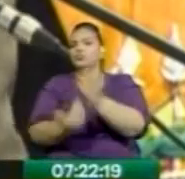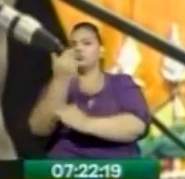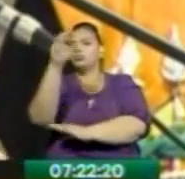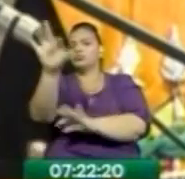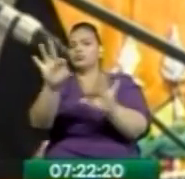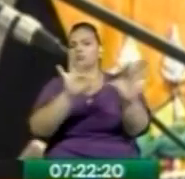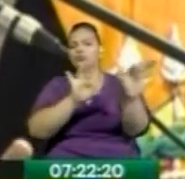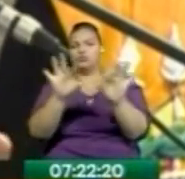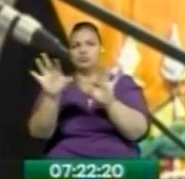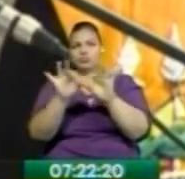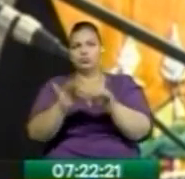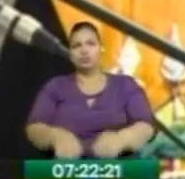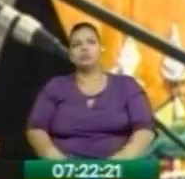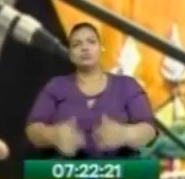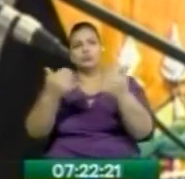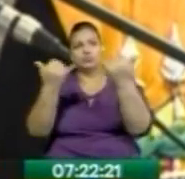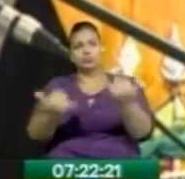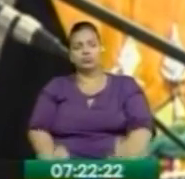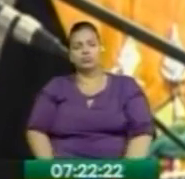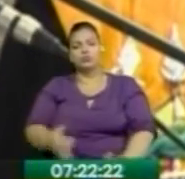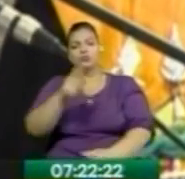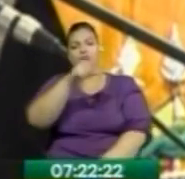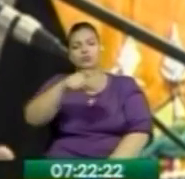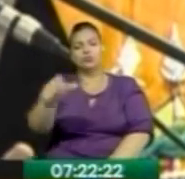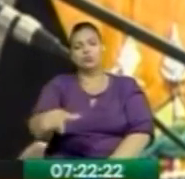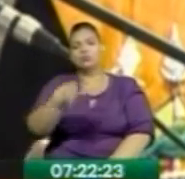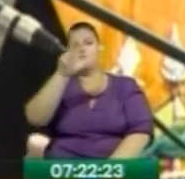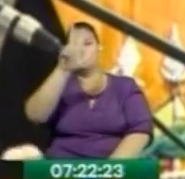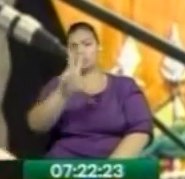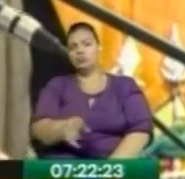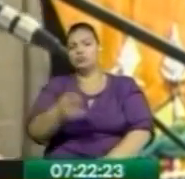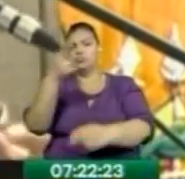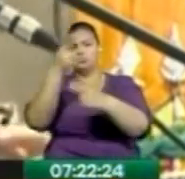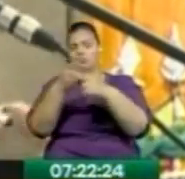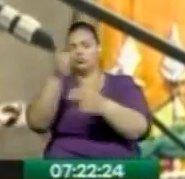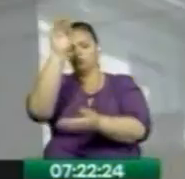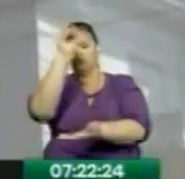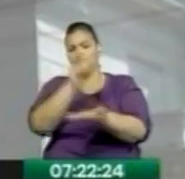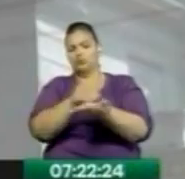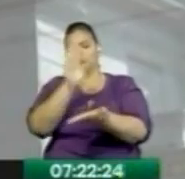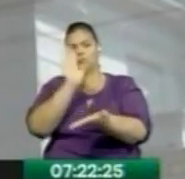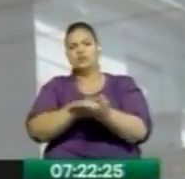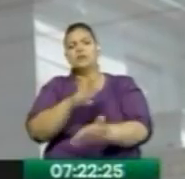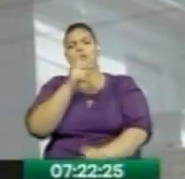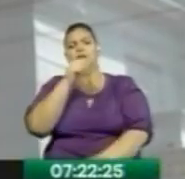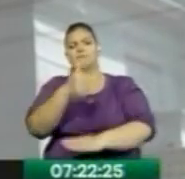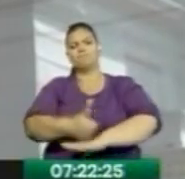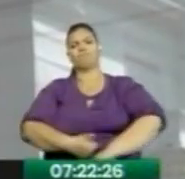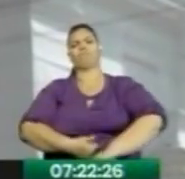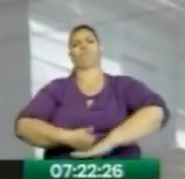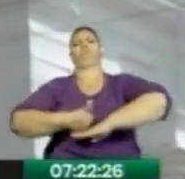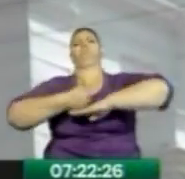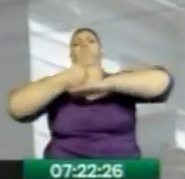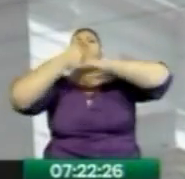mandatario las ternas con los nombres de los oficiales más antiguos aspirantes a comandar las